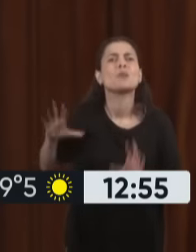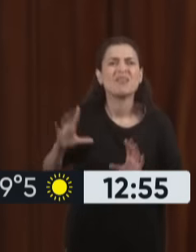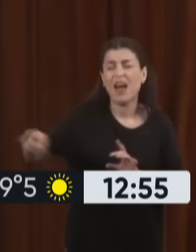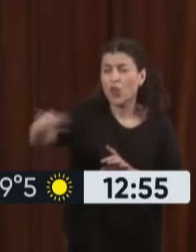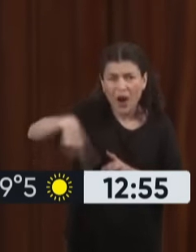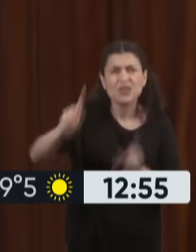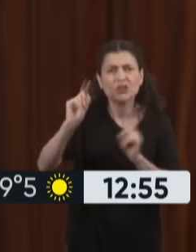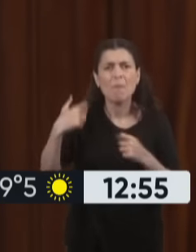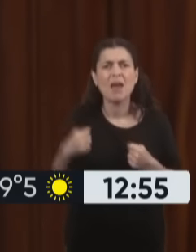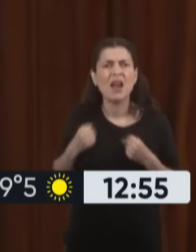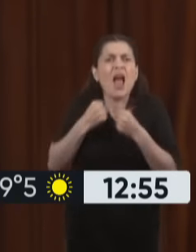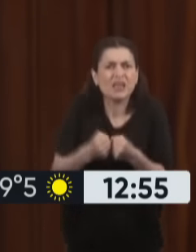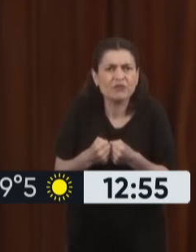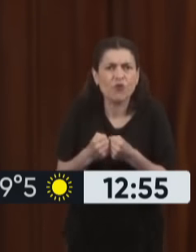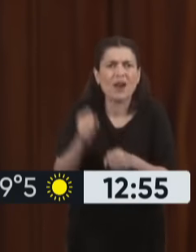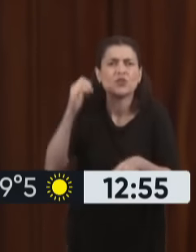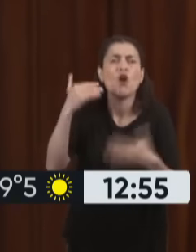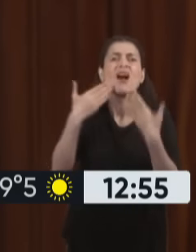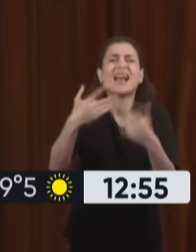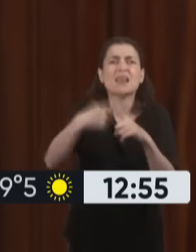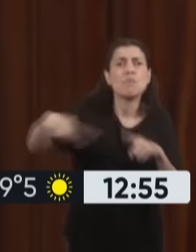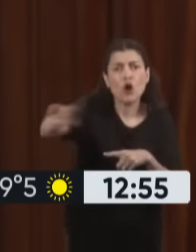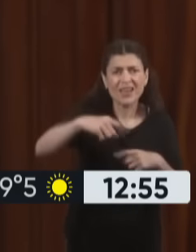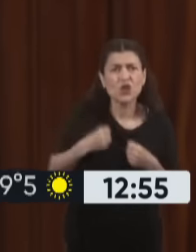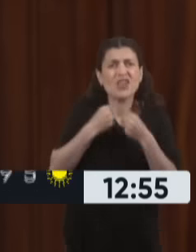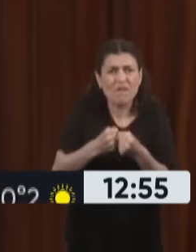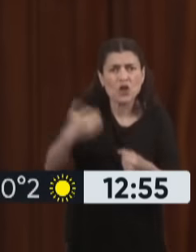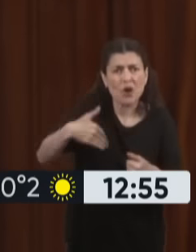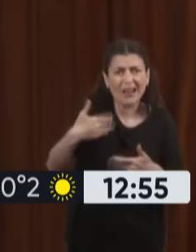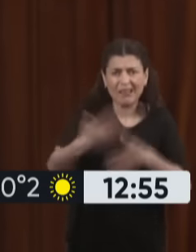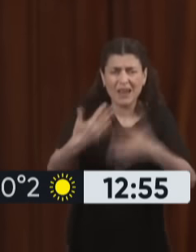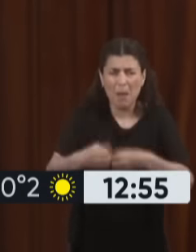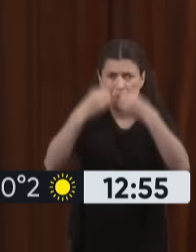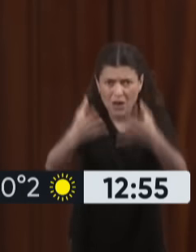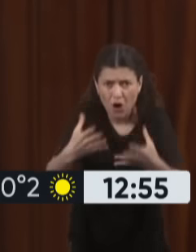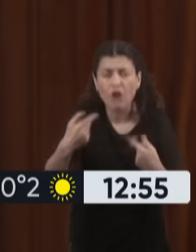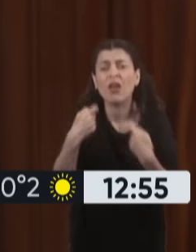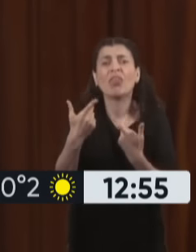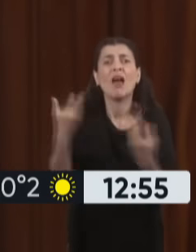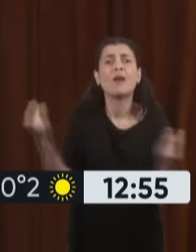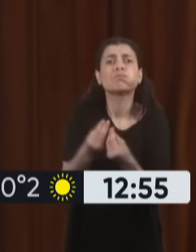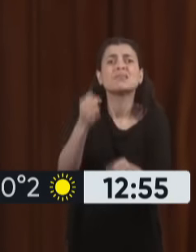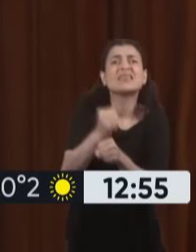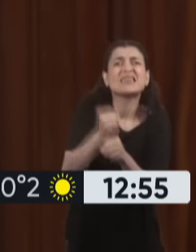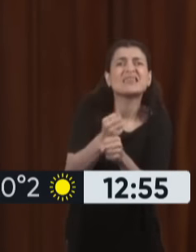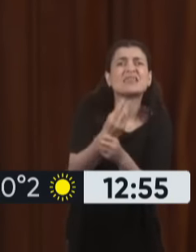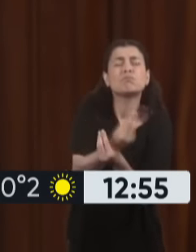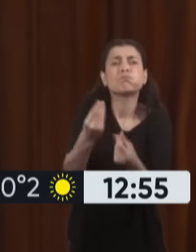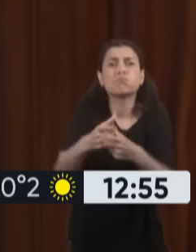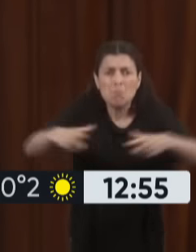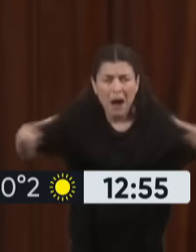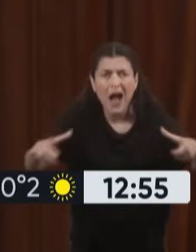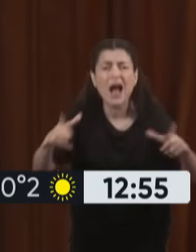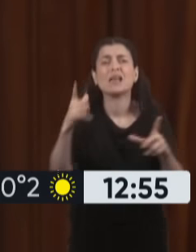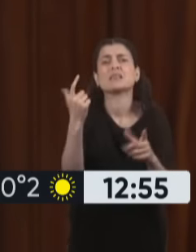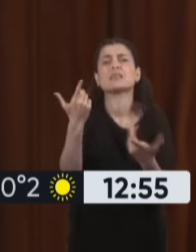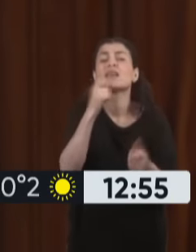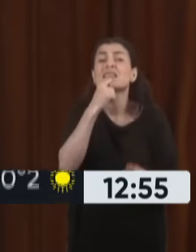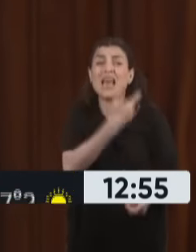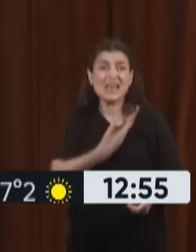para adelante, generan riqueza y puestos de trabajo. El Estado no genera ni riqueza ni trabajo. Cuando el Estado